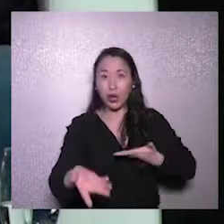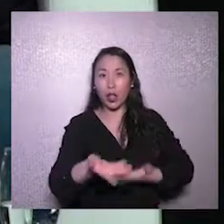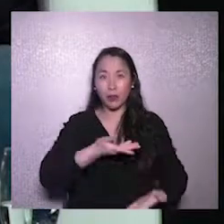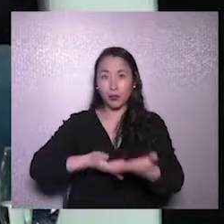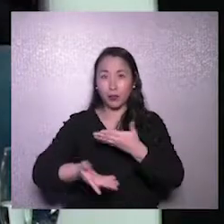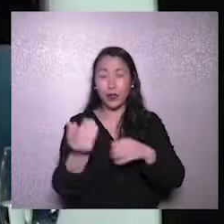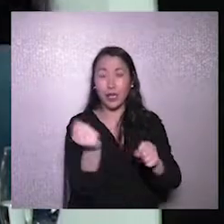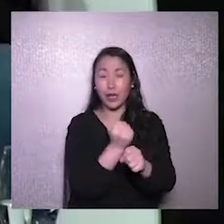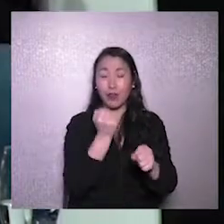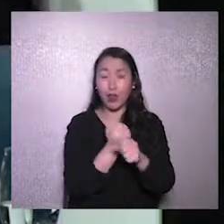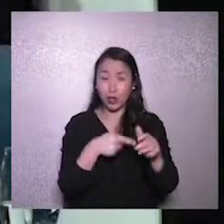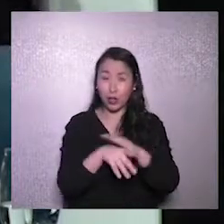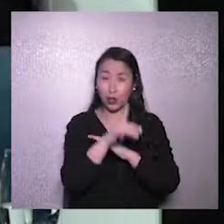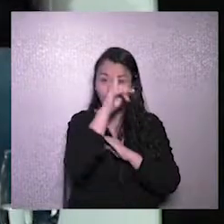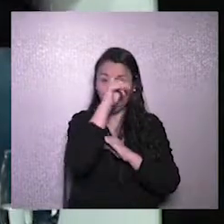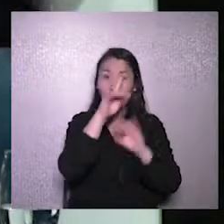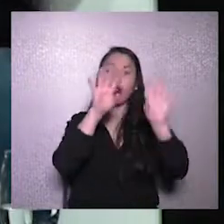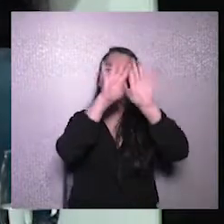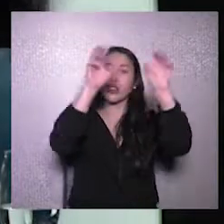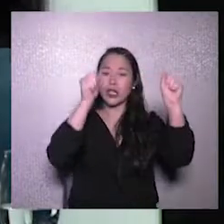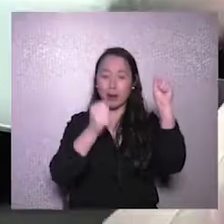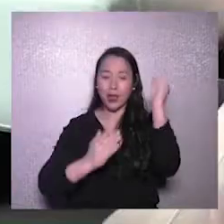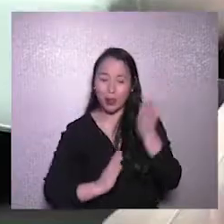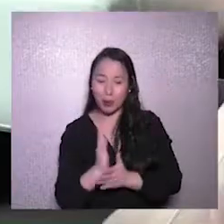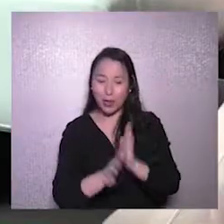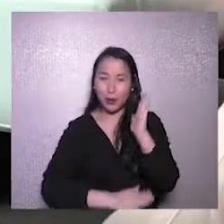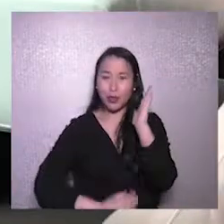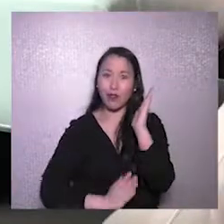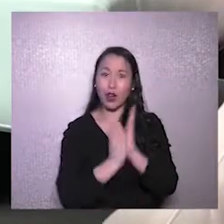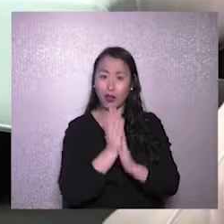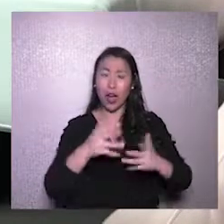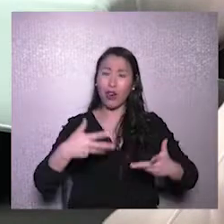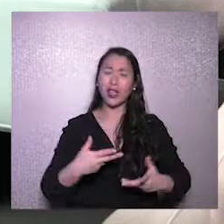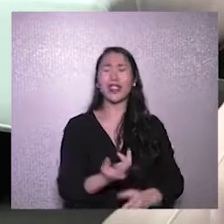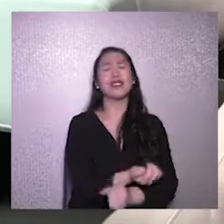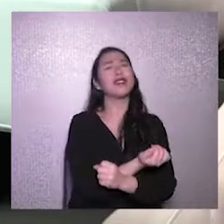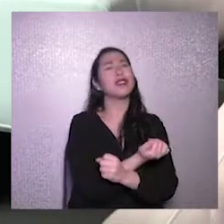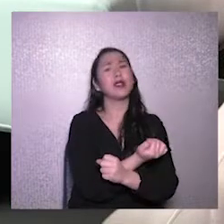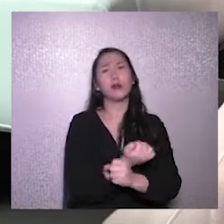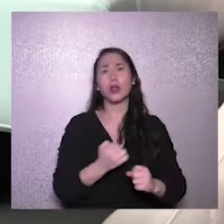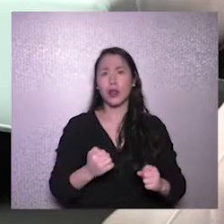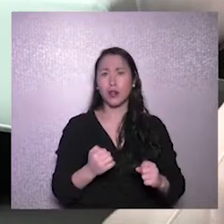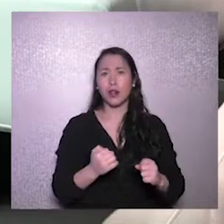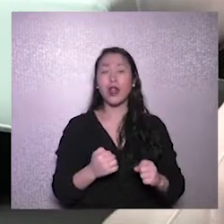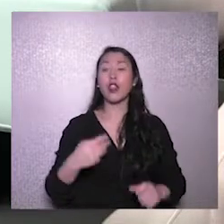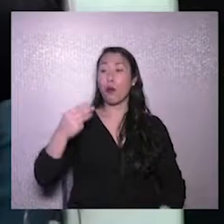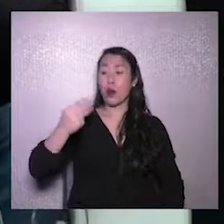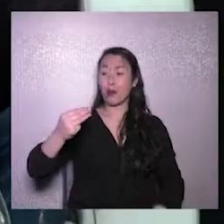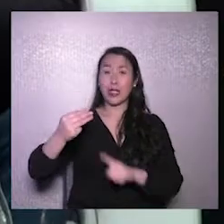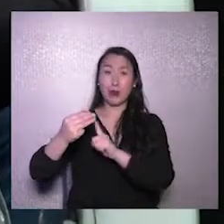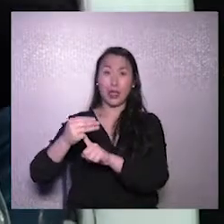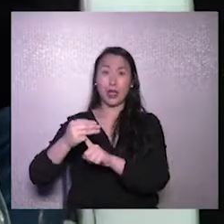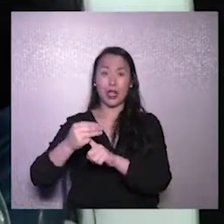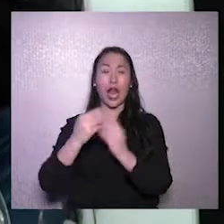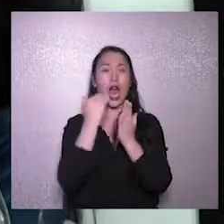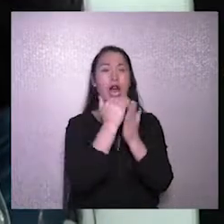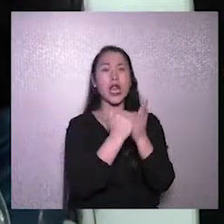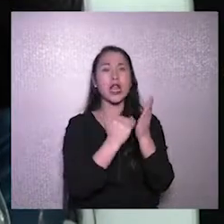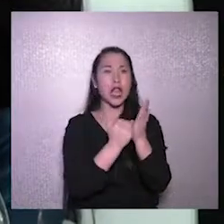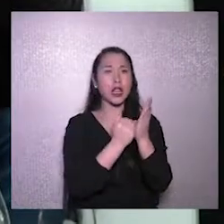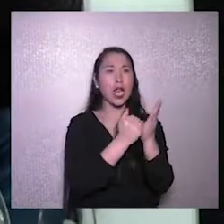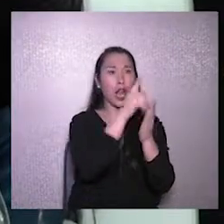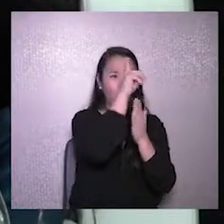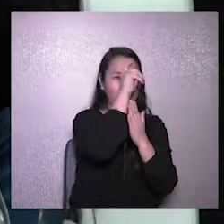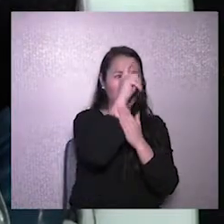que tenga el hospital con los sistemas desde abajo. Actualmente es imposible, por ejemplo, desde una municipalidad poder agendar ahora en un hospital.